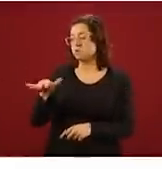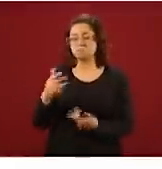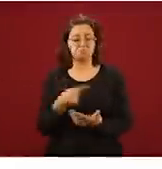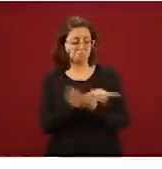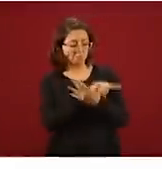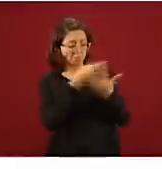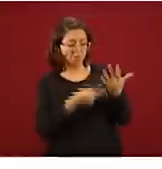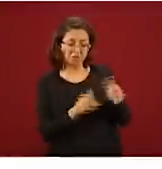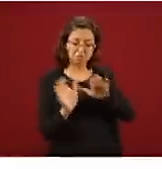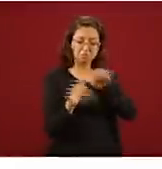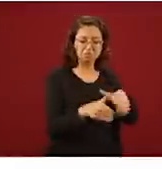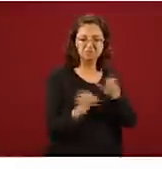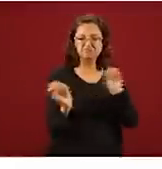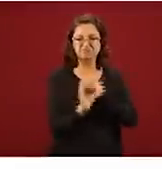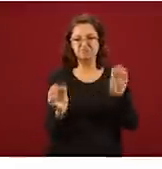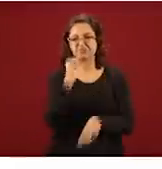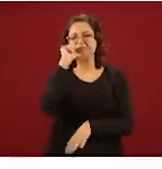día